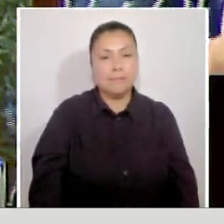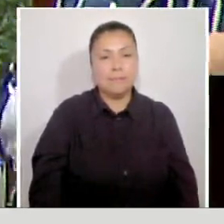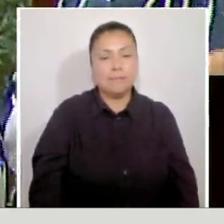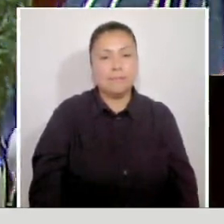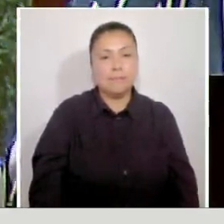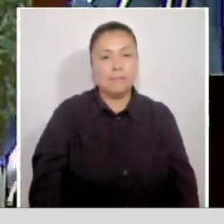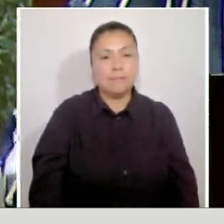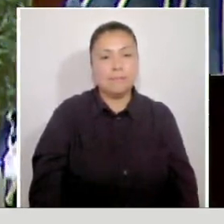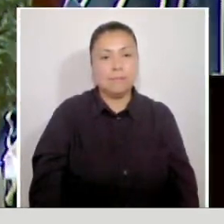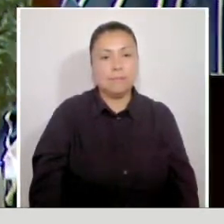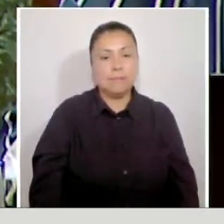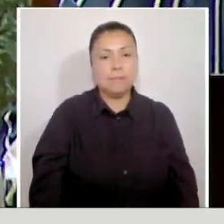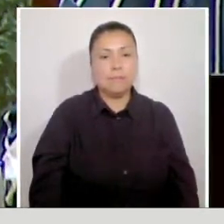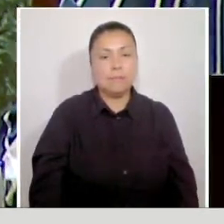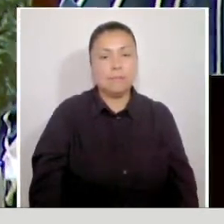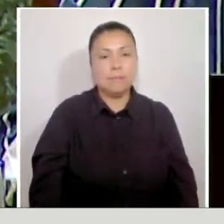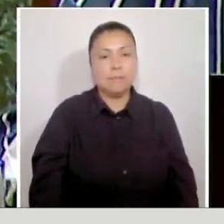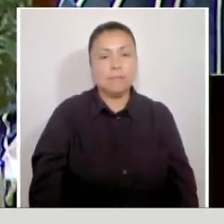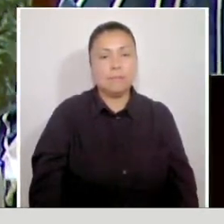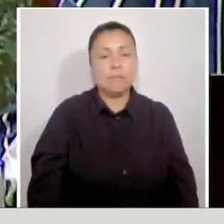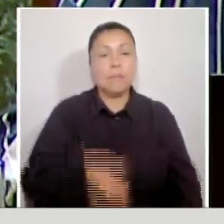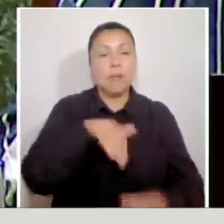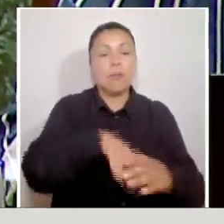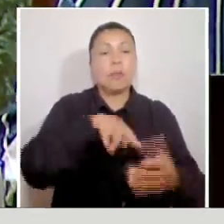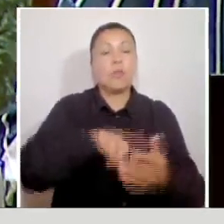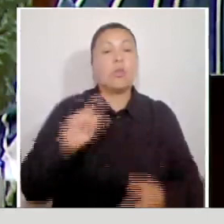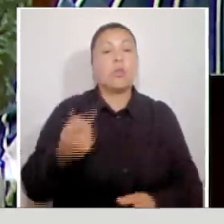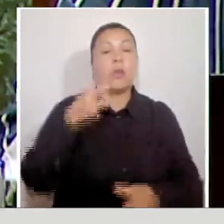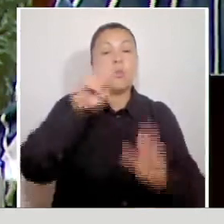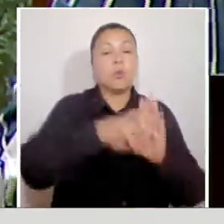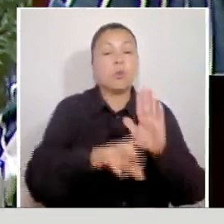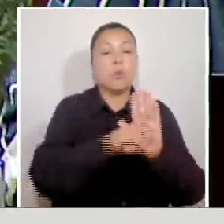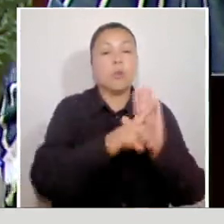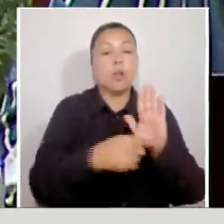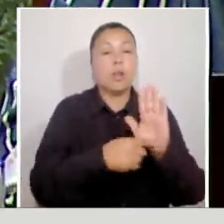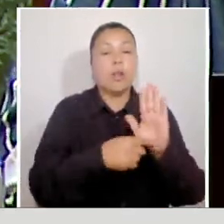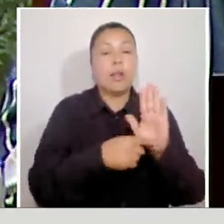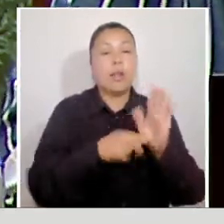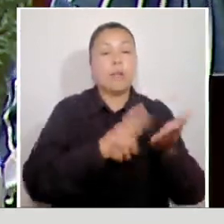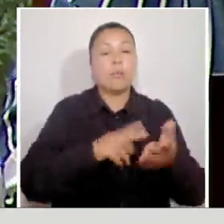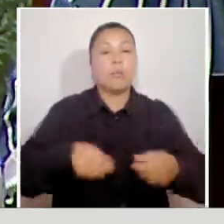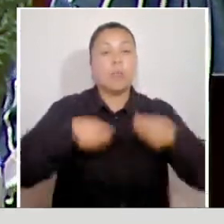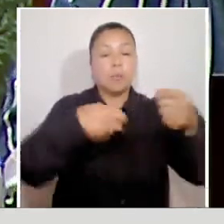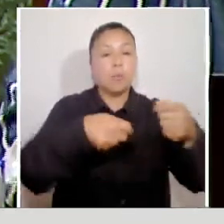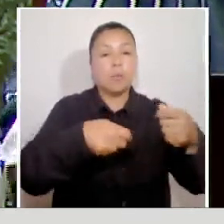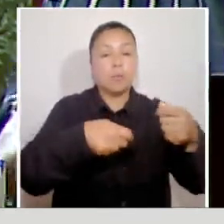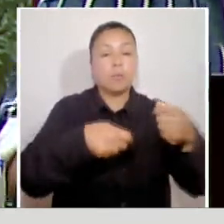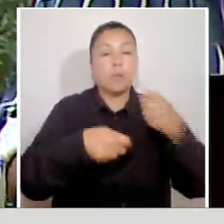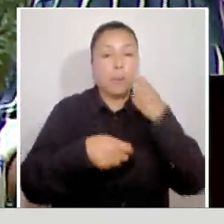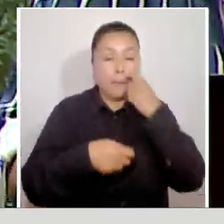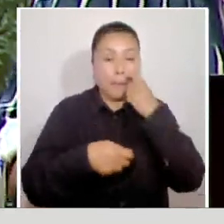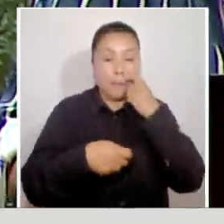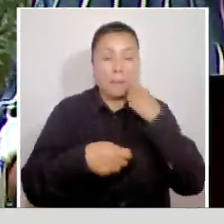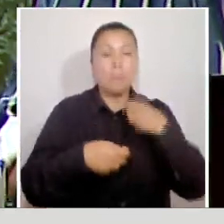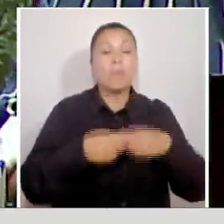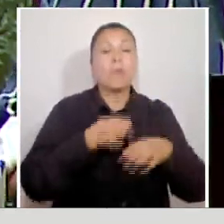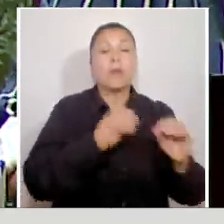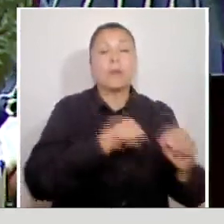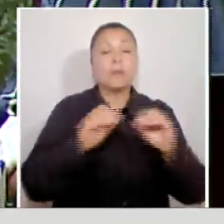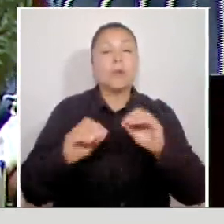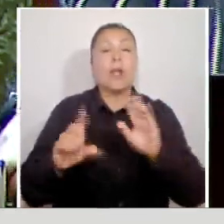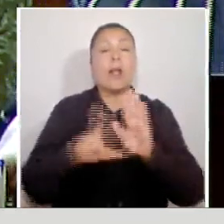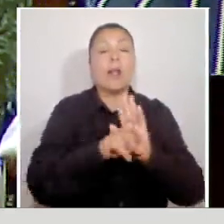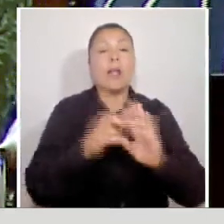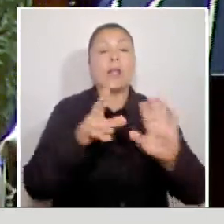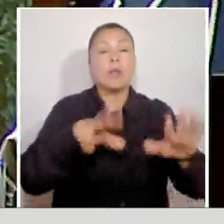finalmente en votación general el proyecto de ley originado en mociones refundida que deroga la ley número